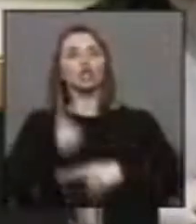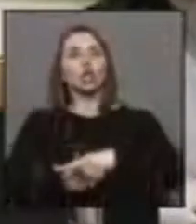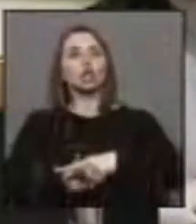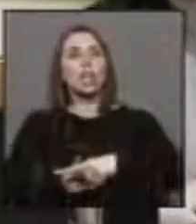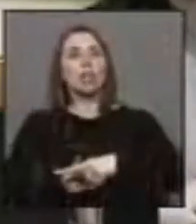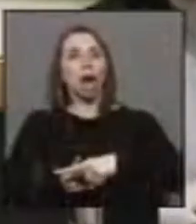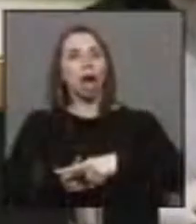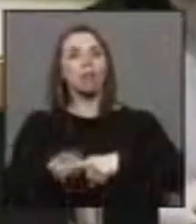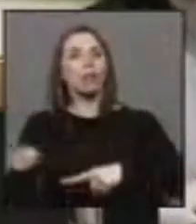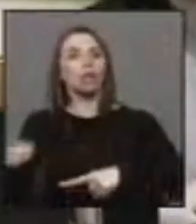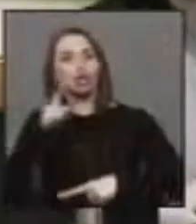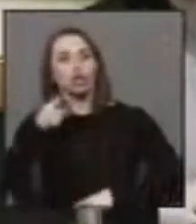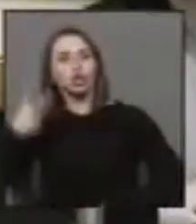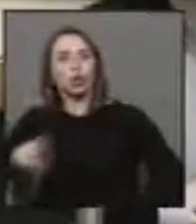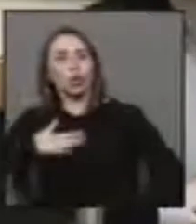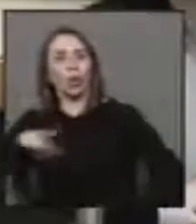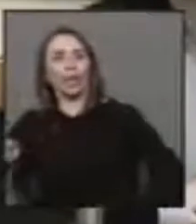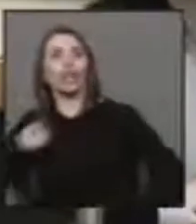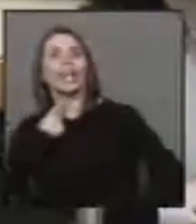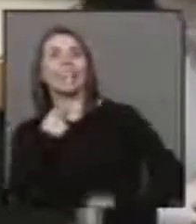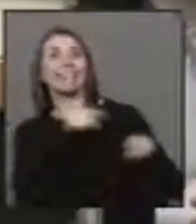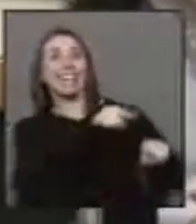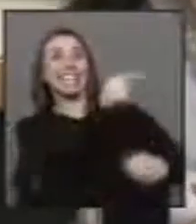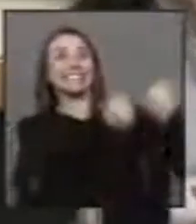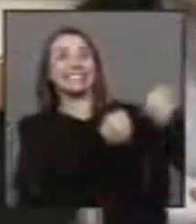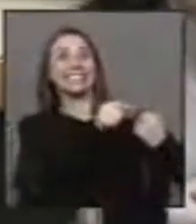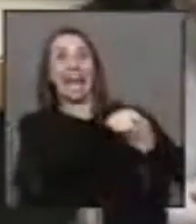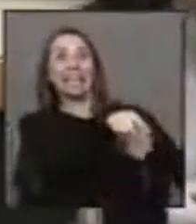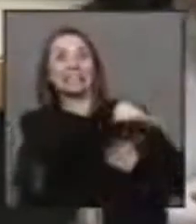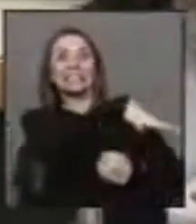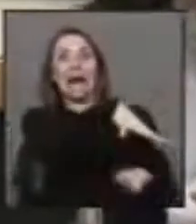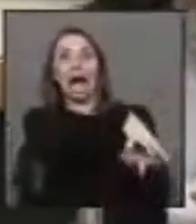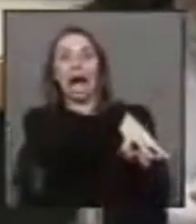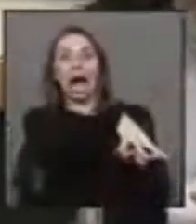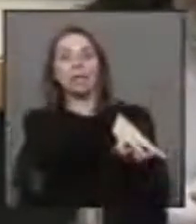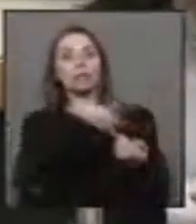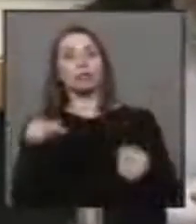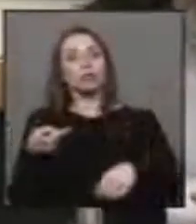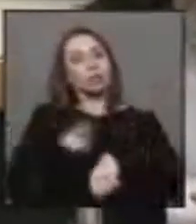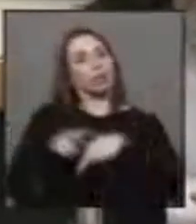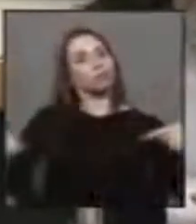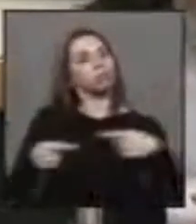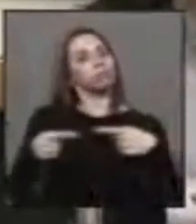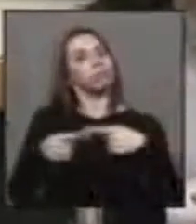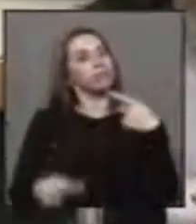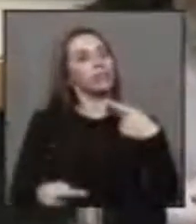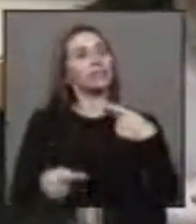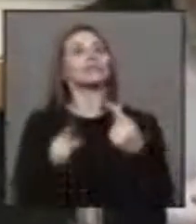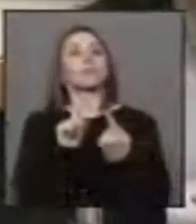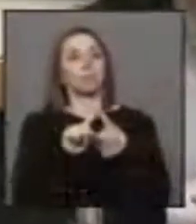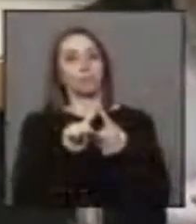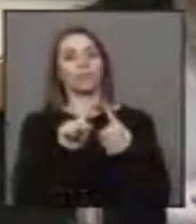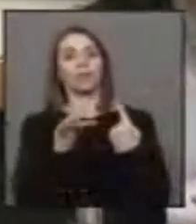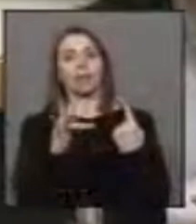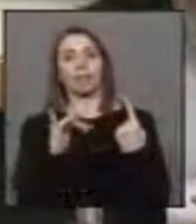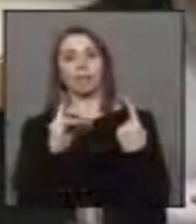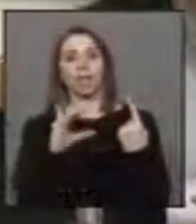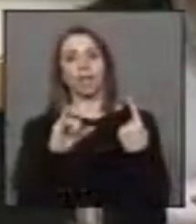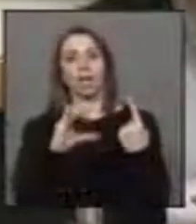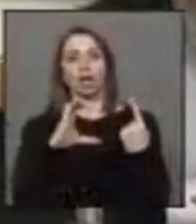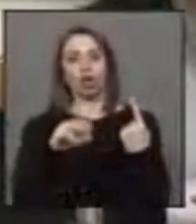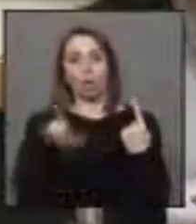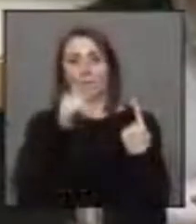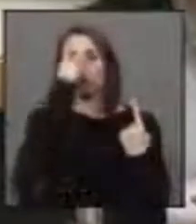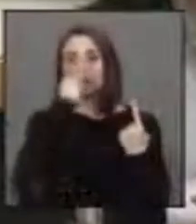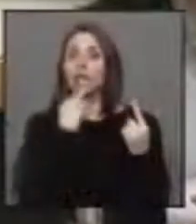abiertamente intereses en ese rubro entonces me parece que también Además del fideicomiso ciego que es por supuesto